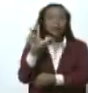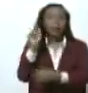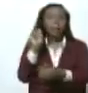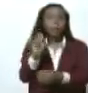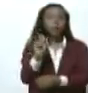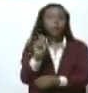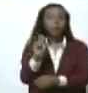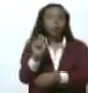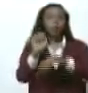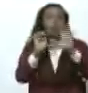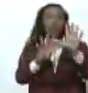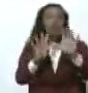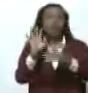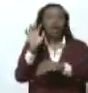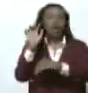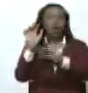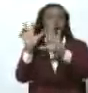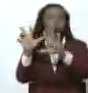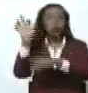43.98%.